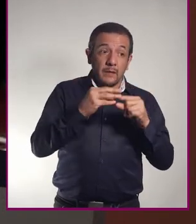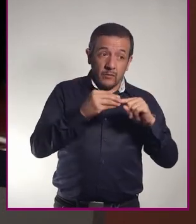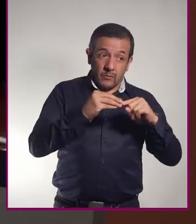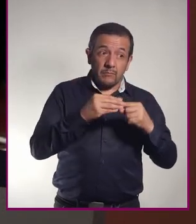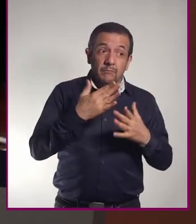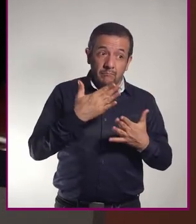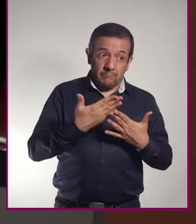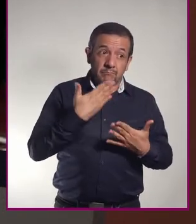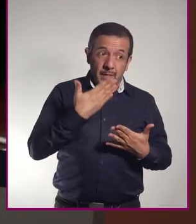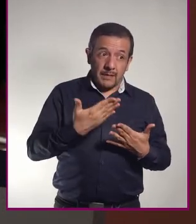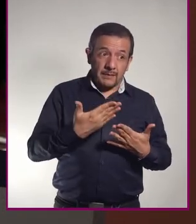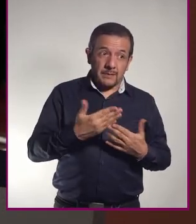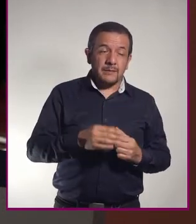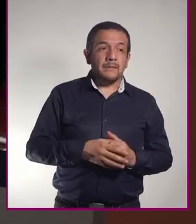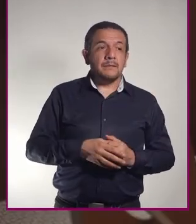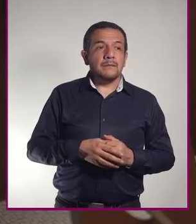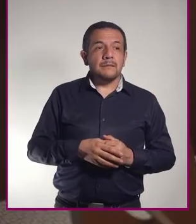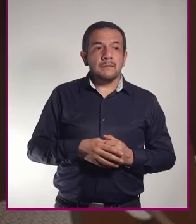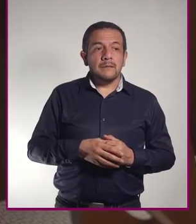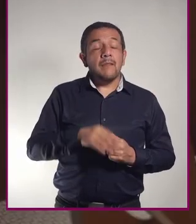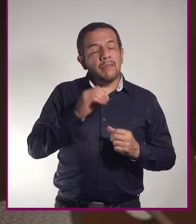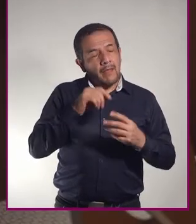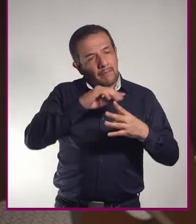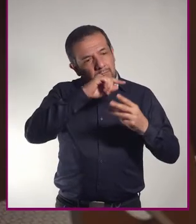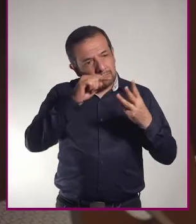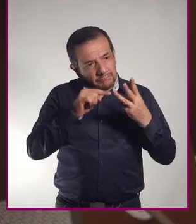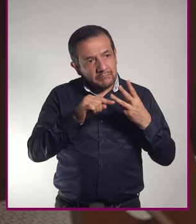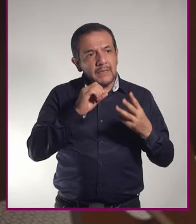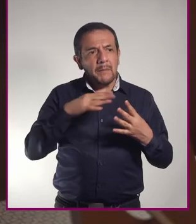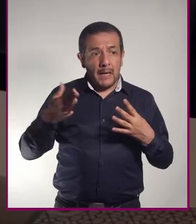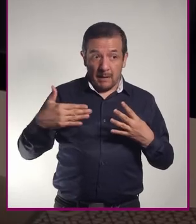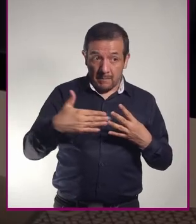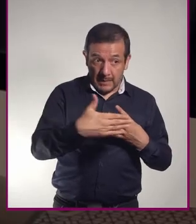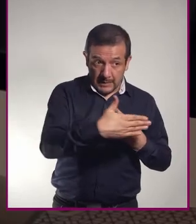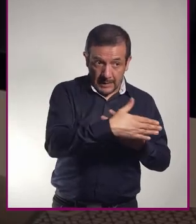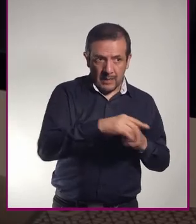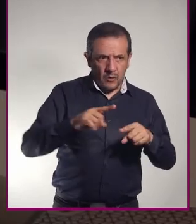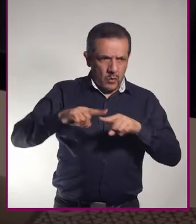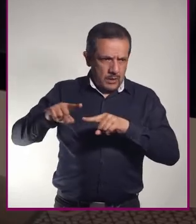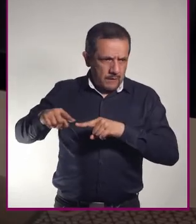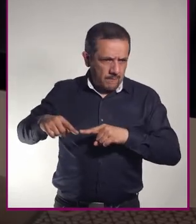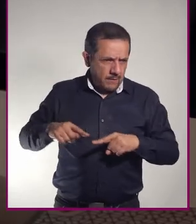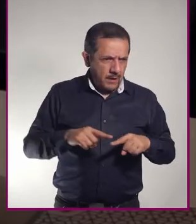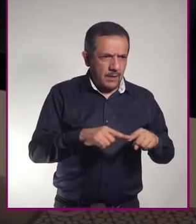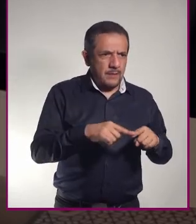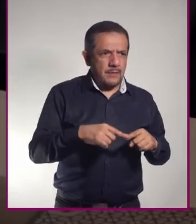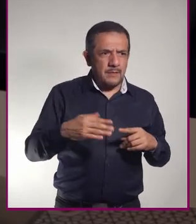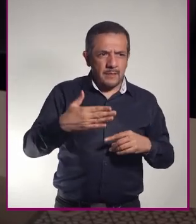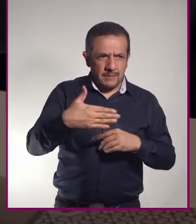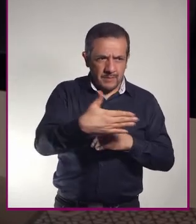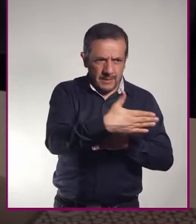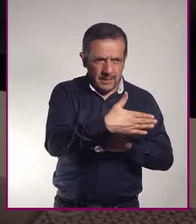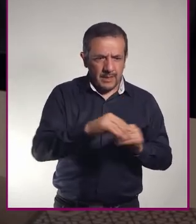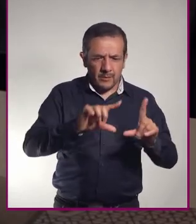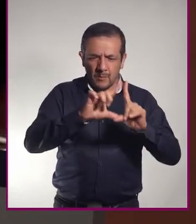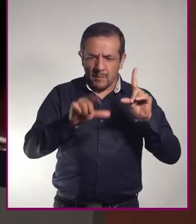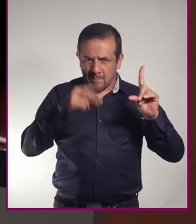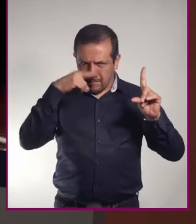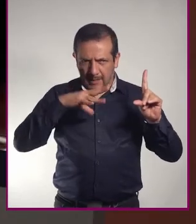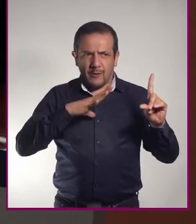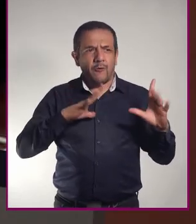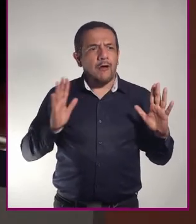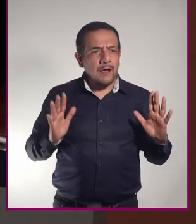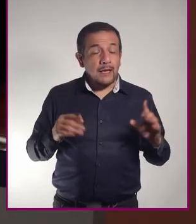de mayor abundancia. También en el pescado hay varios pescados que son típicos de nuestra región